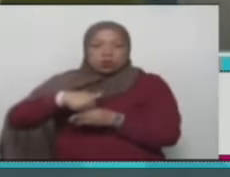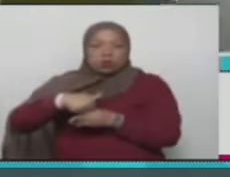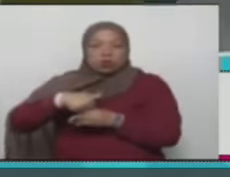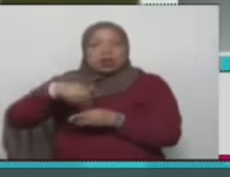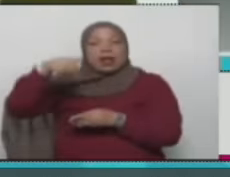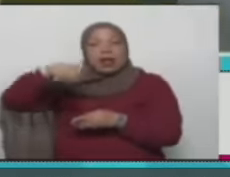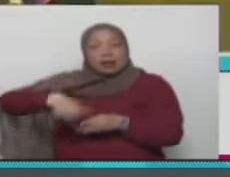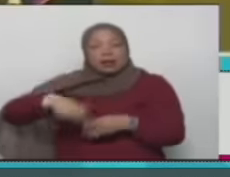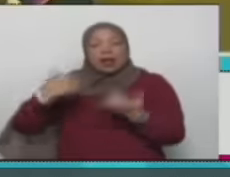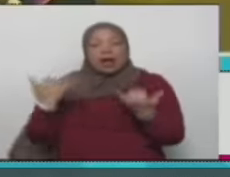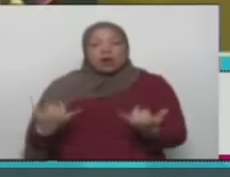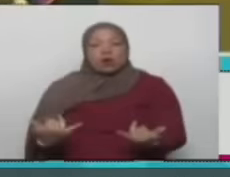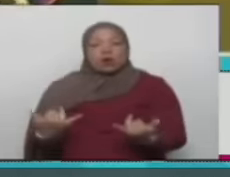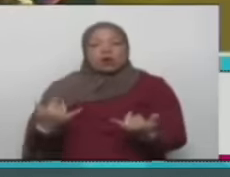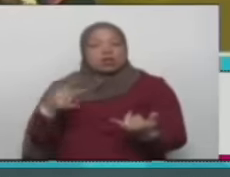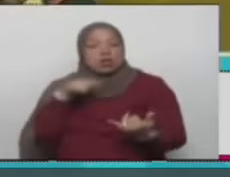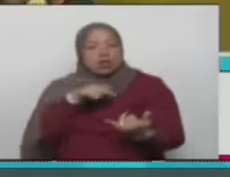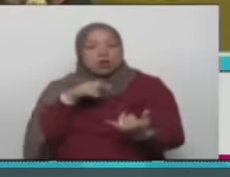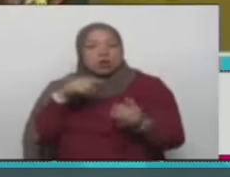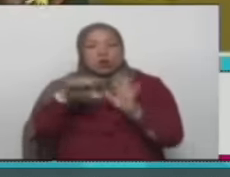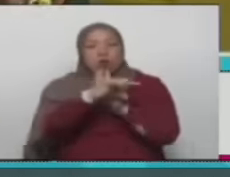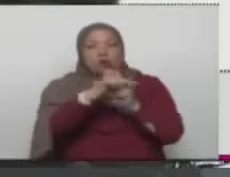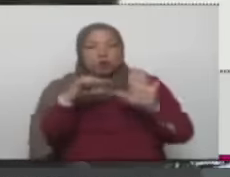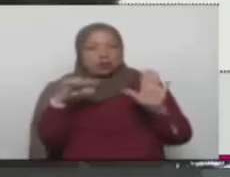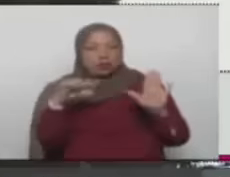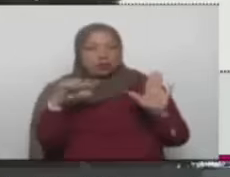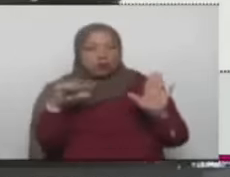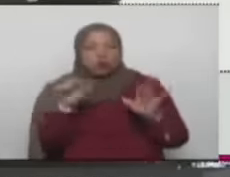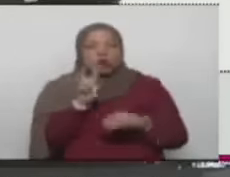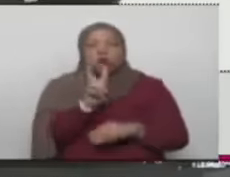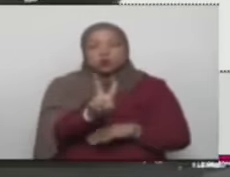poder electoral, artículo